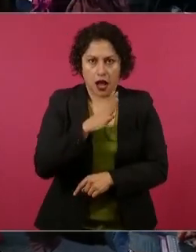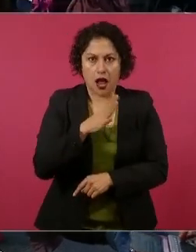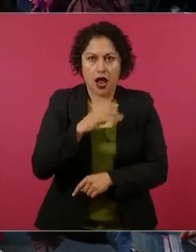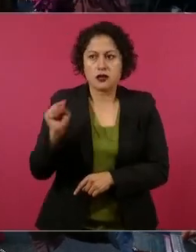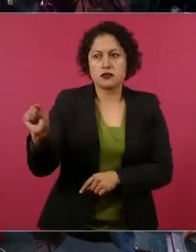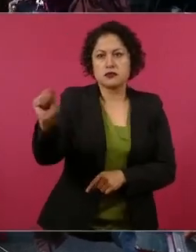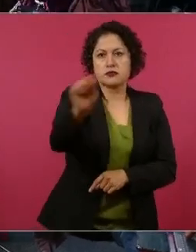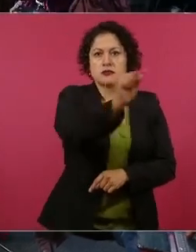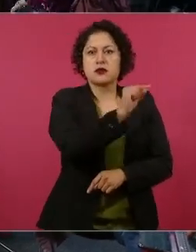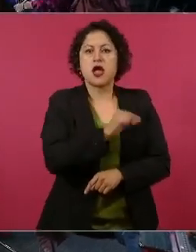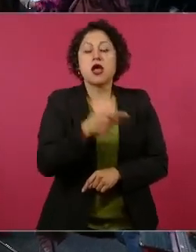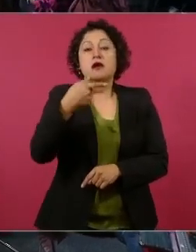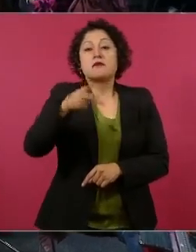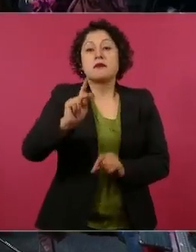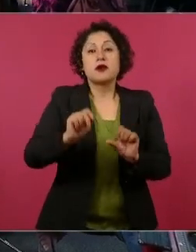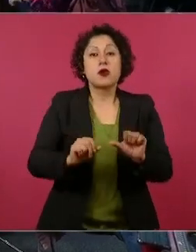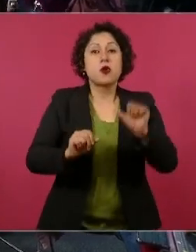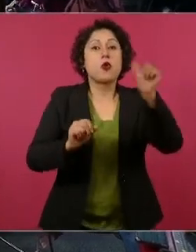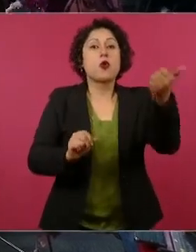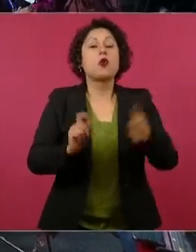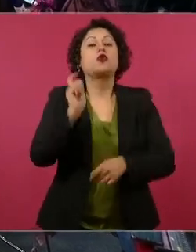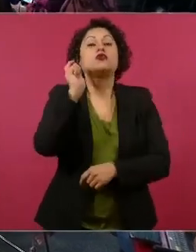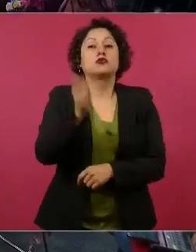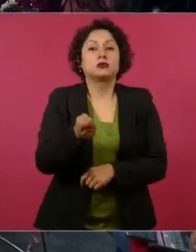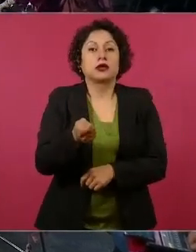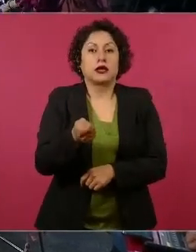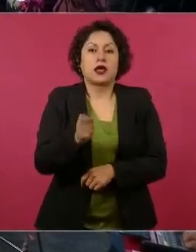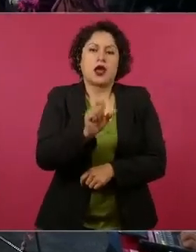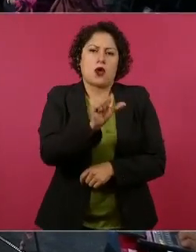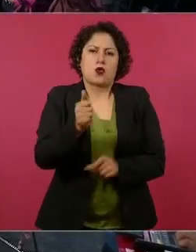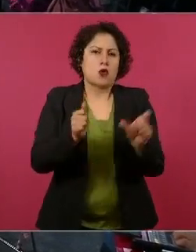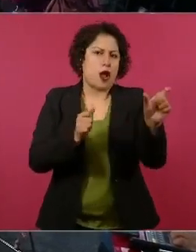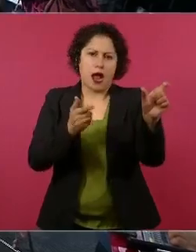reciben beneficios no con la tarjeta de bienestar.